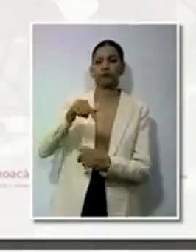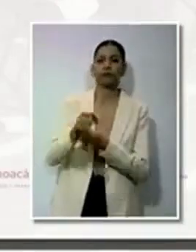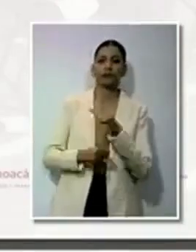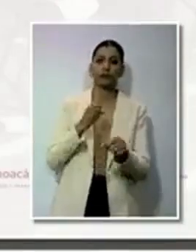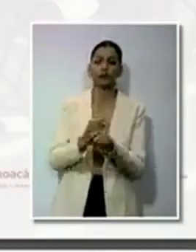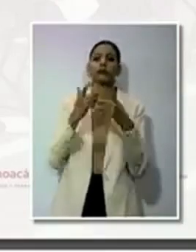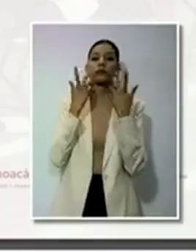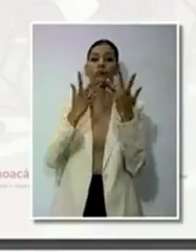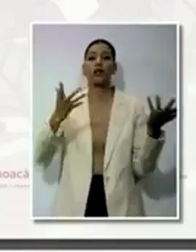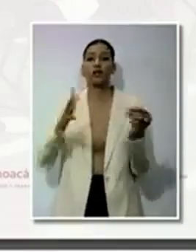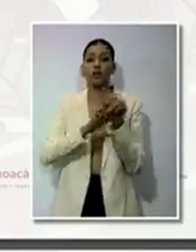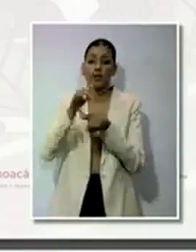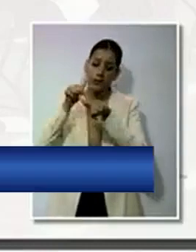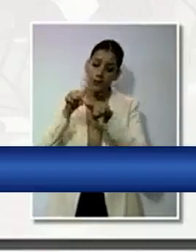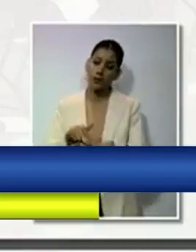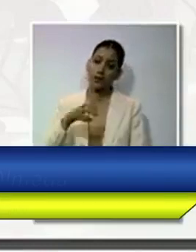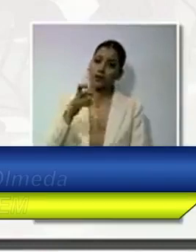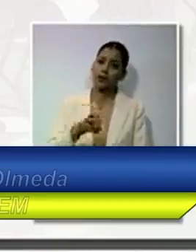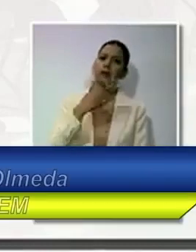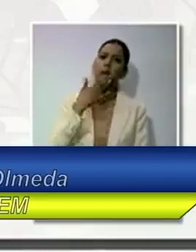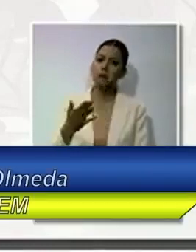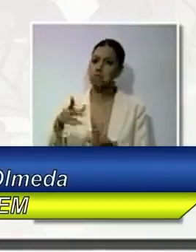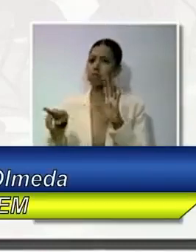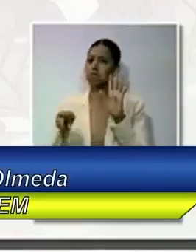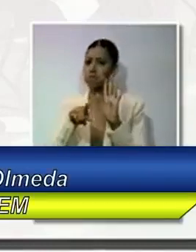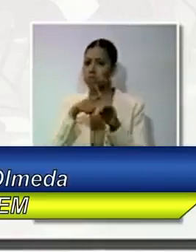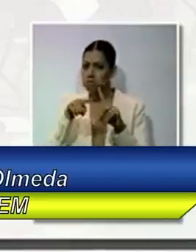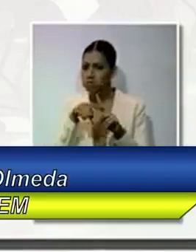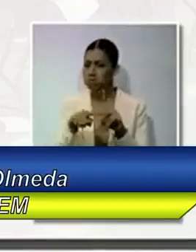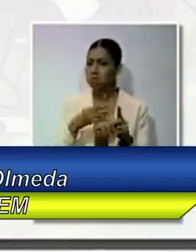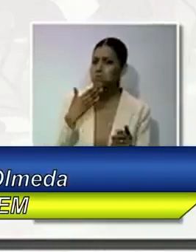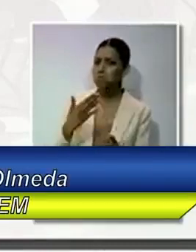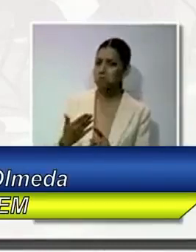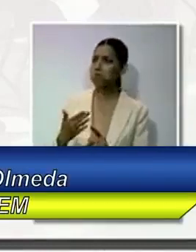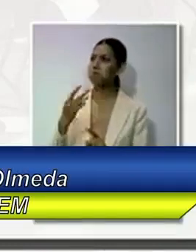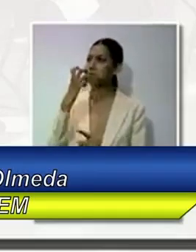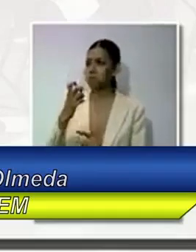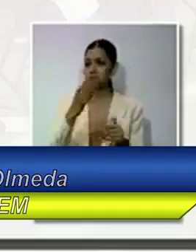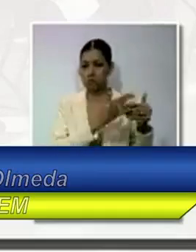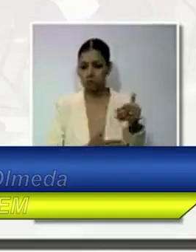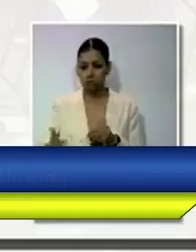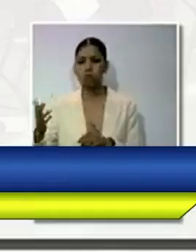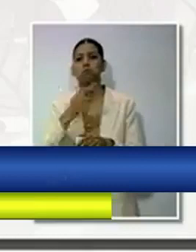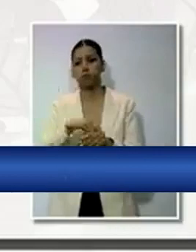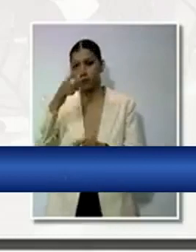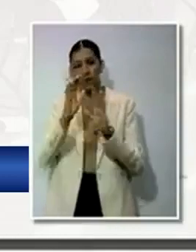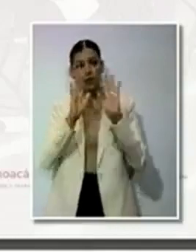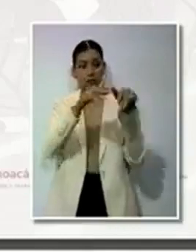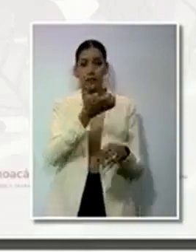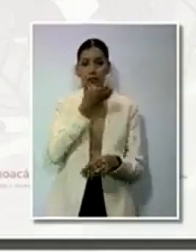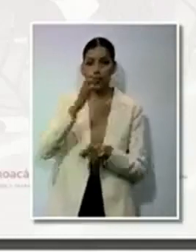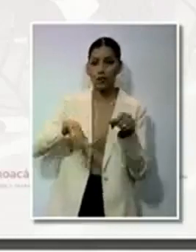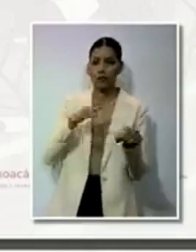que estamos haciendo es continuar con esta práctica exitosa que posicionó este proceso de ingreso a las normales